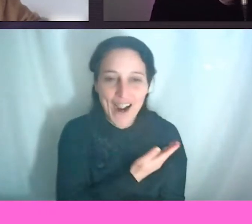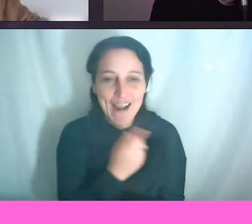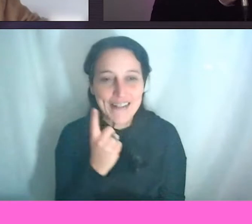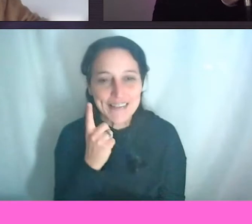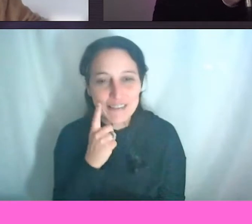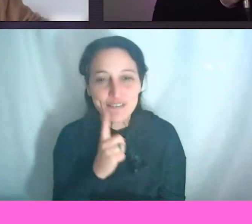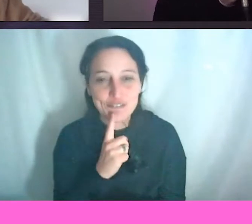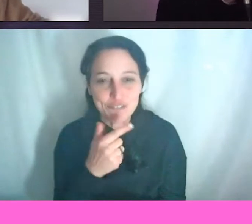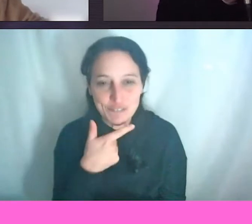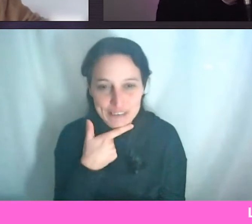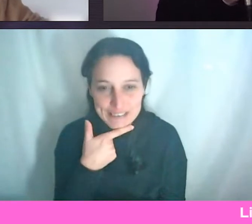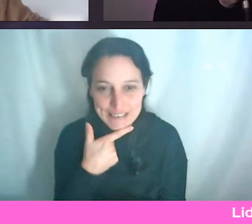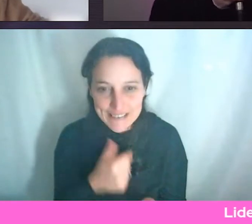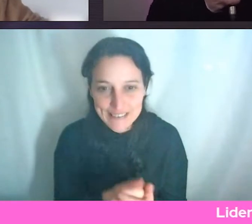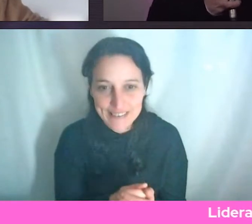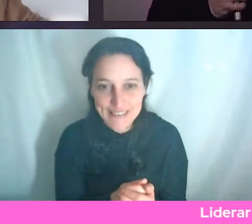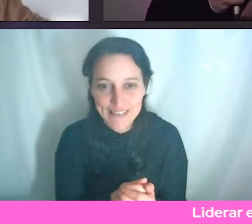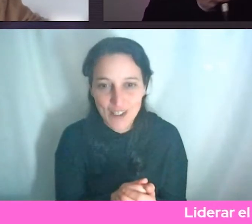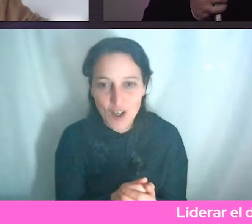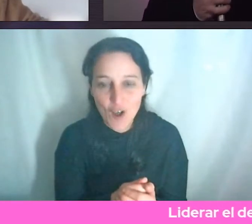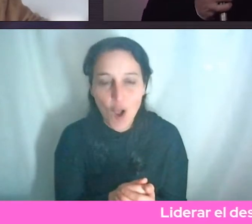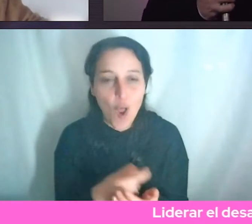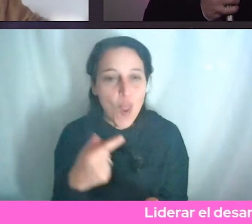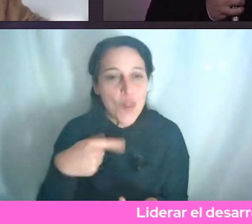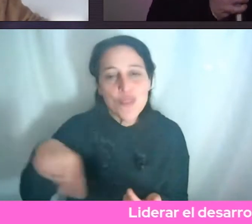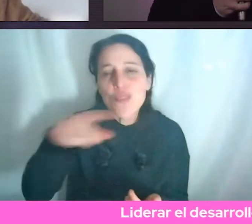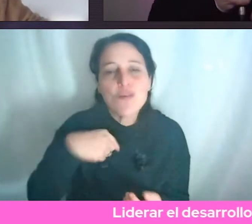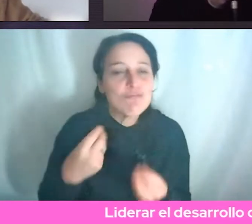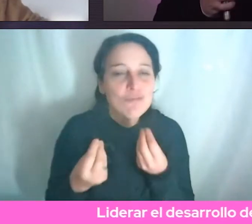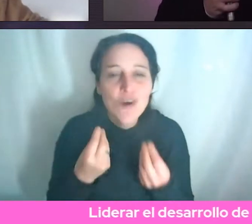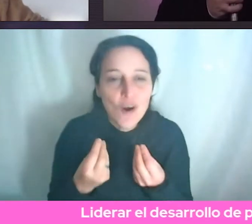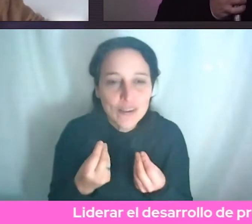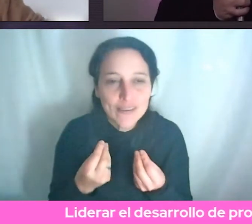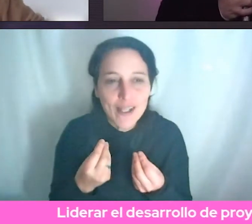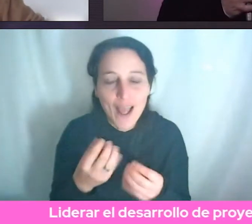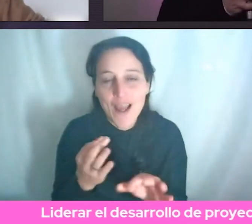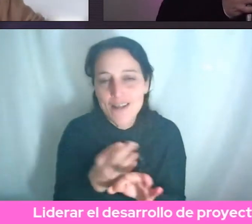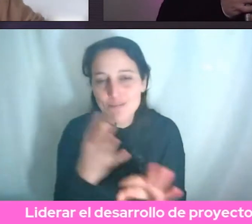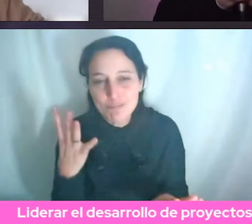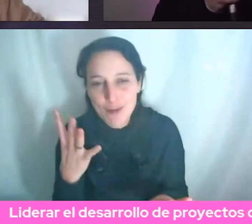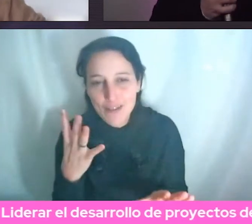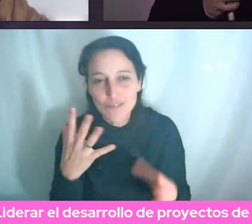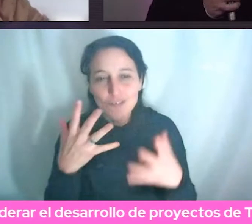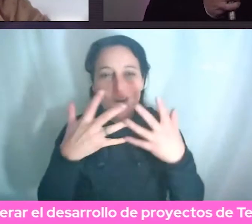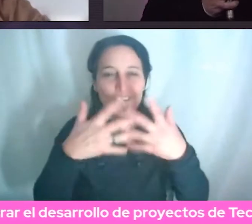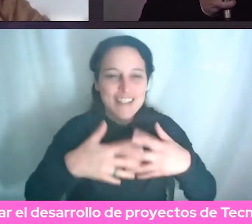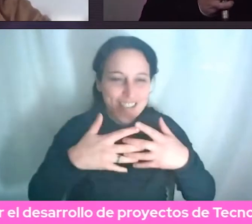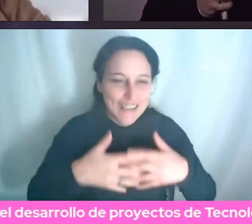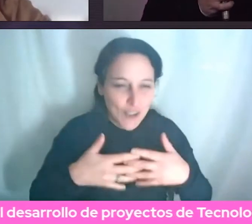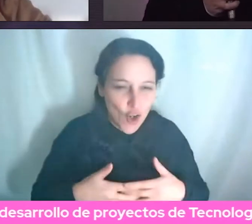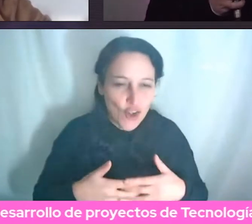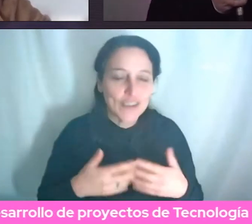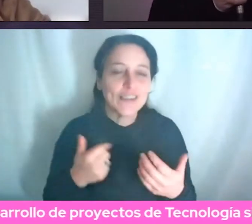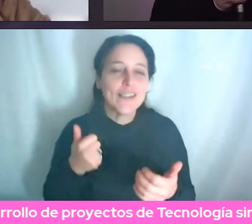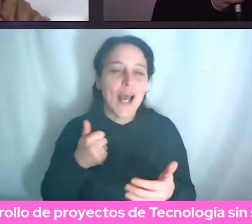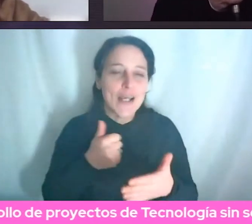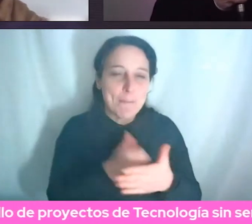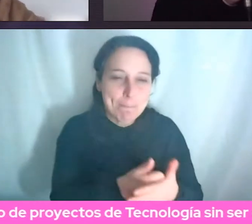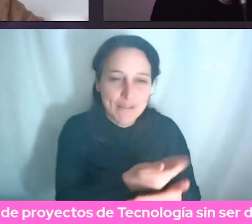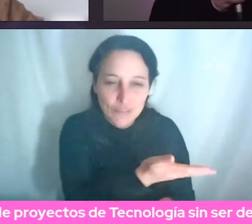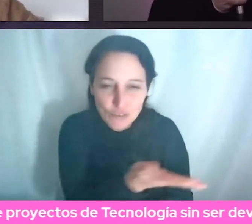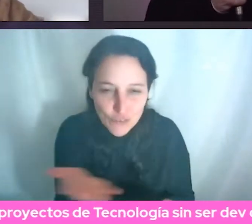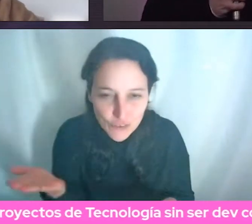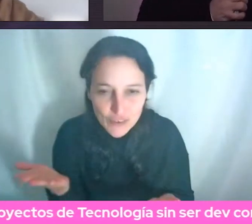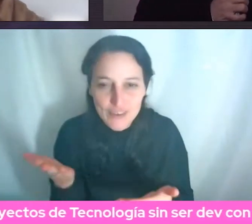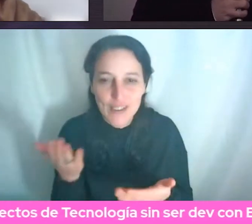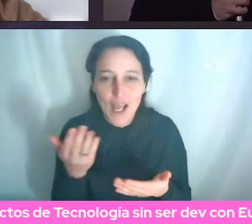pero somos expertos en tecnología, ¿no? En llevar tecnología a proyectos con impacto social, que es lo que más nos